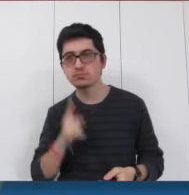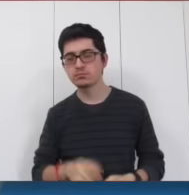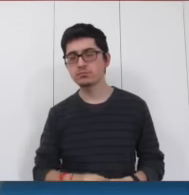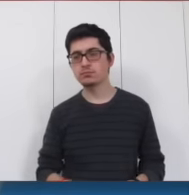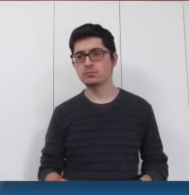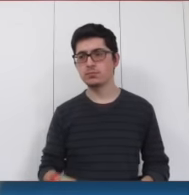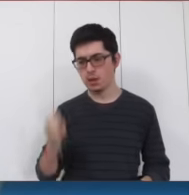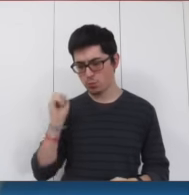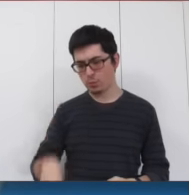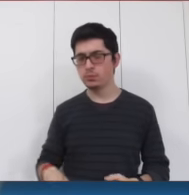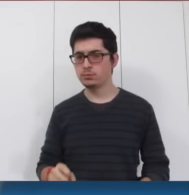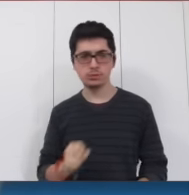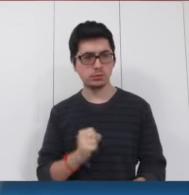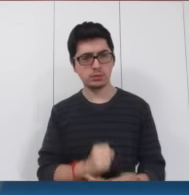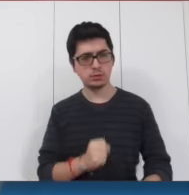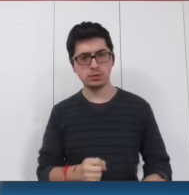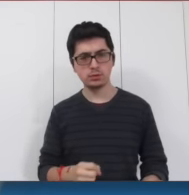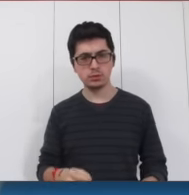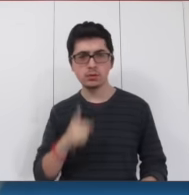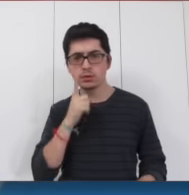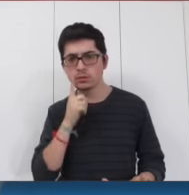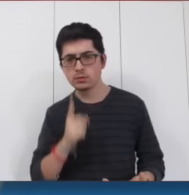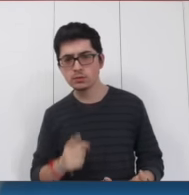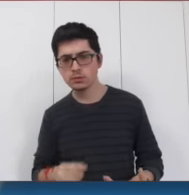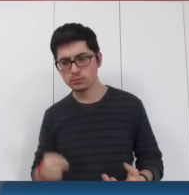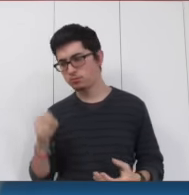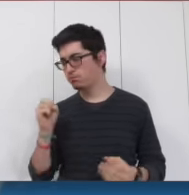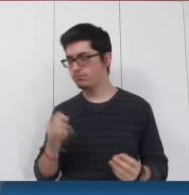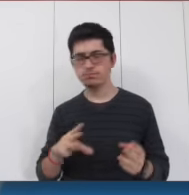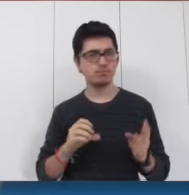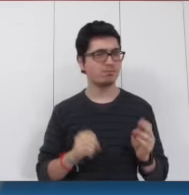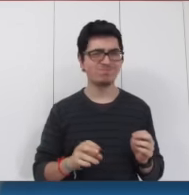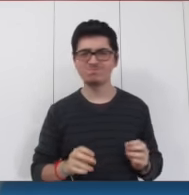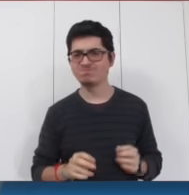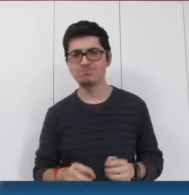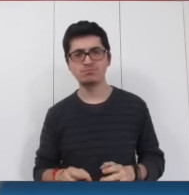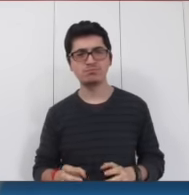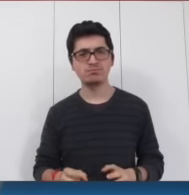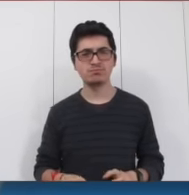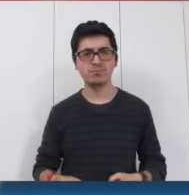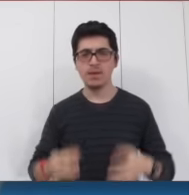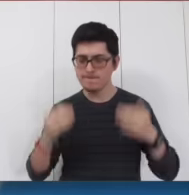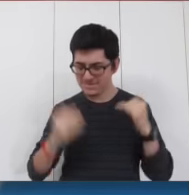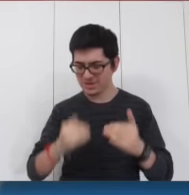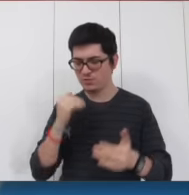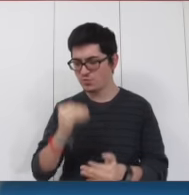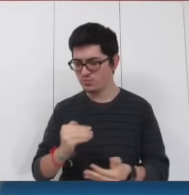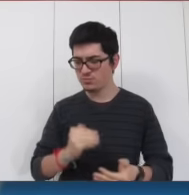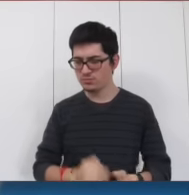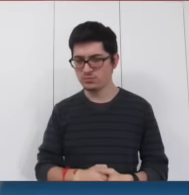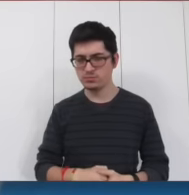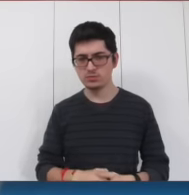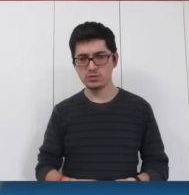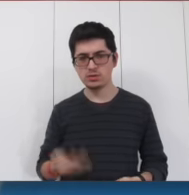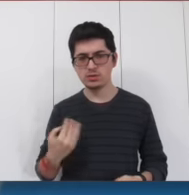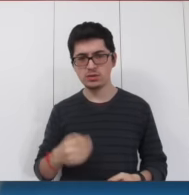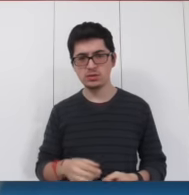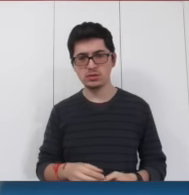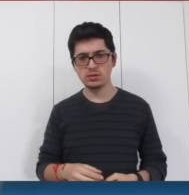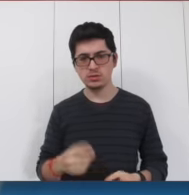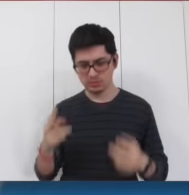libro que es bastante potente, que es un bastante más duro que